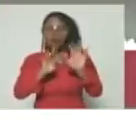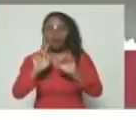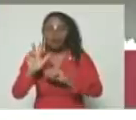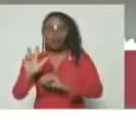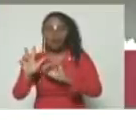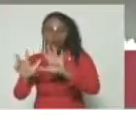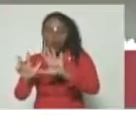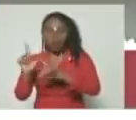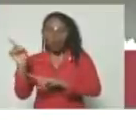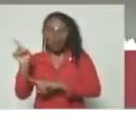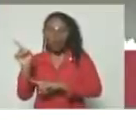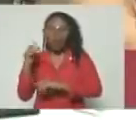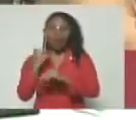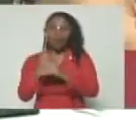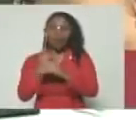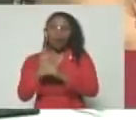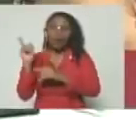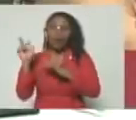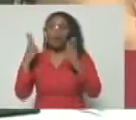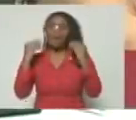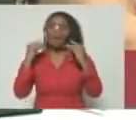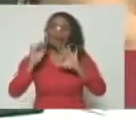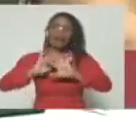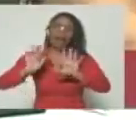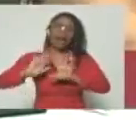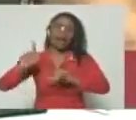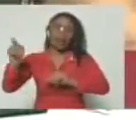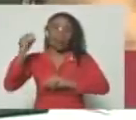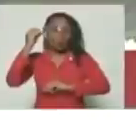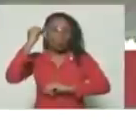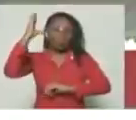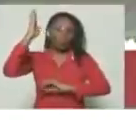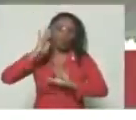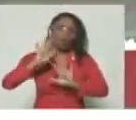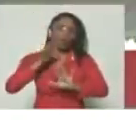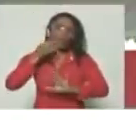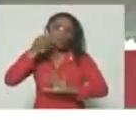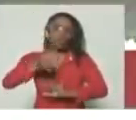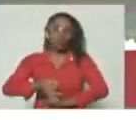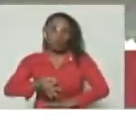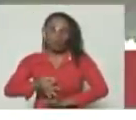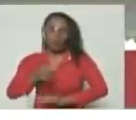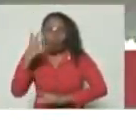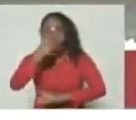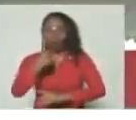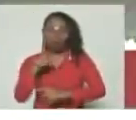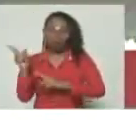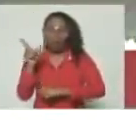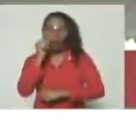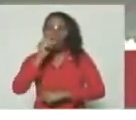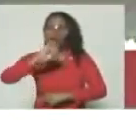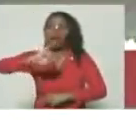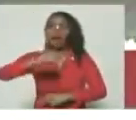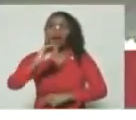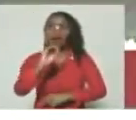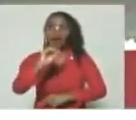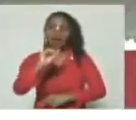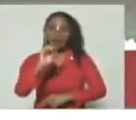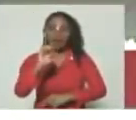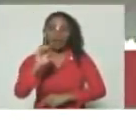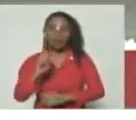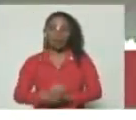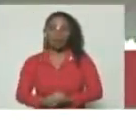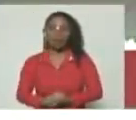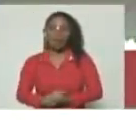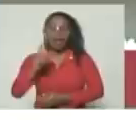jojotos, él era ya un experimentado y joven parlamentario, José Gregorio Correa. El diputado